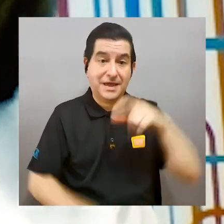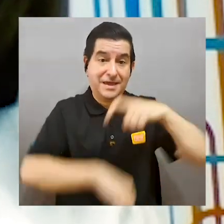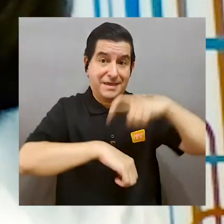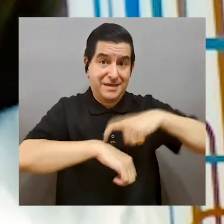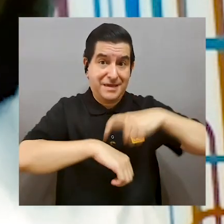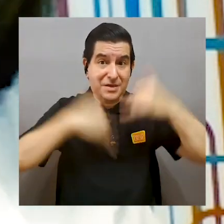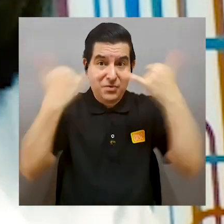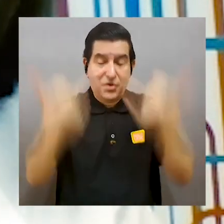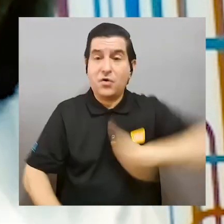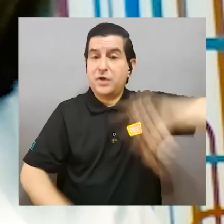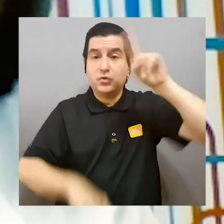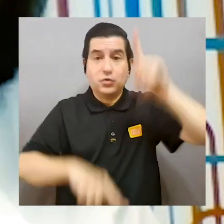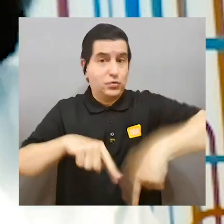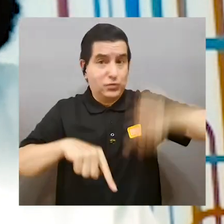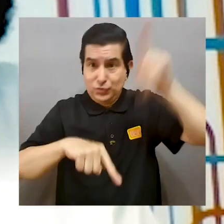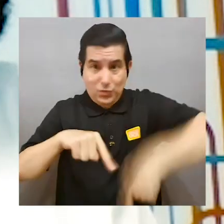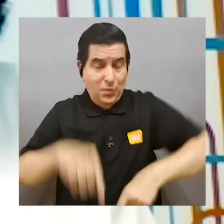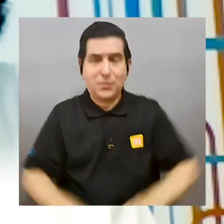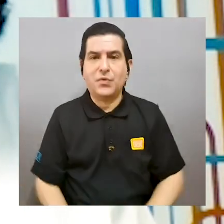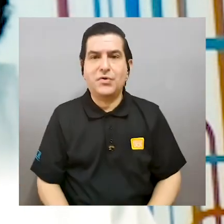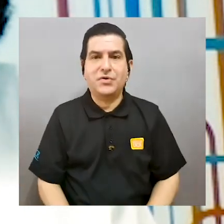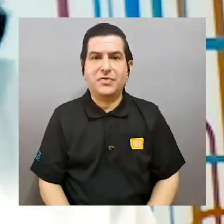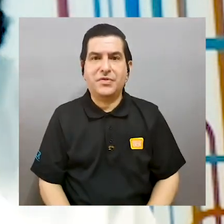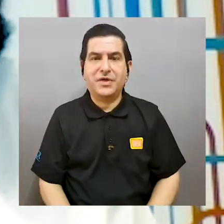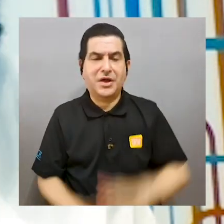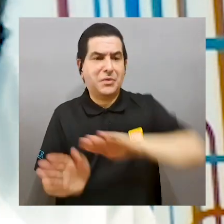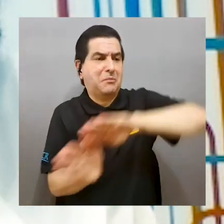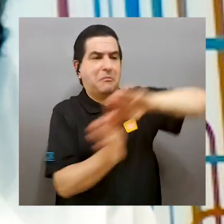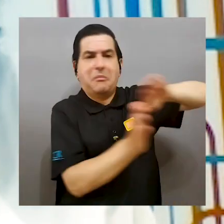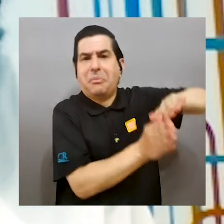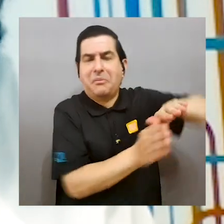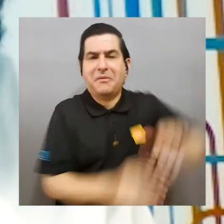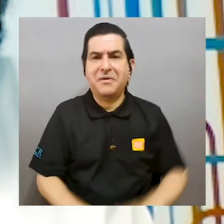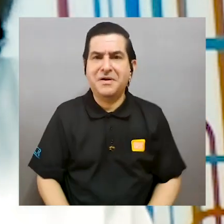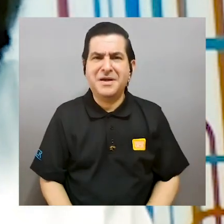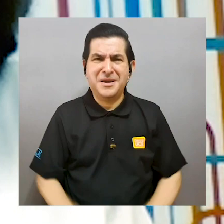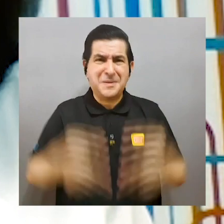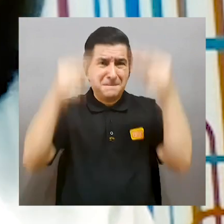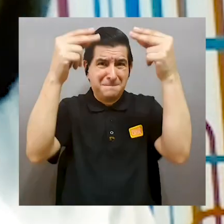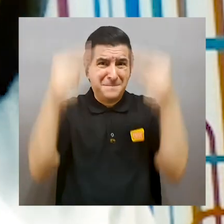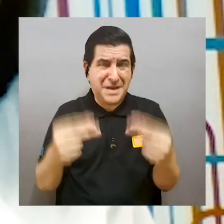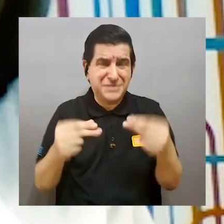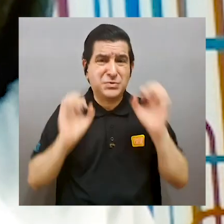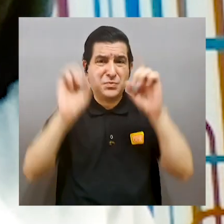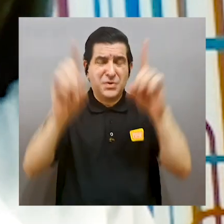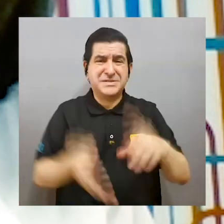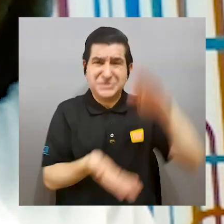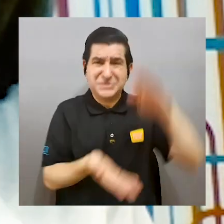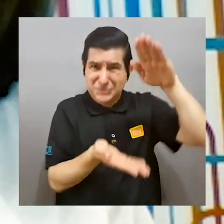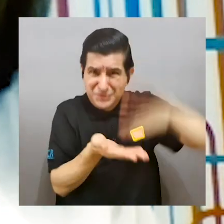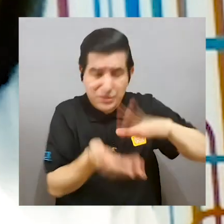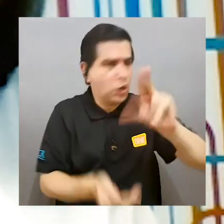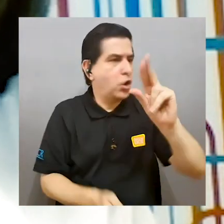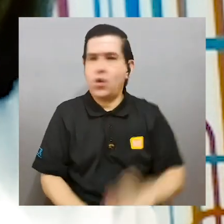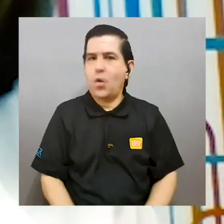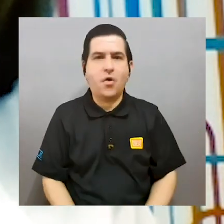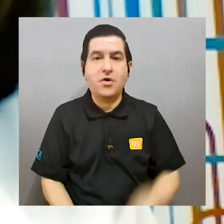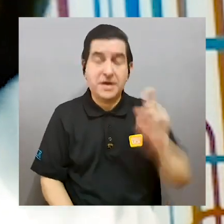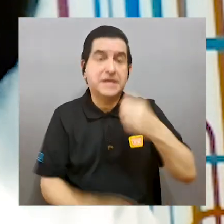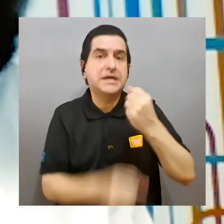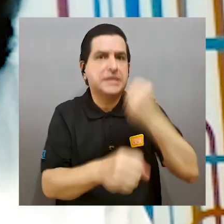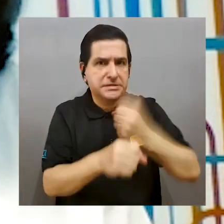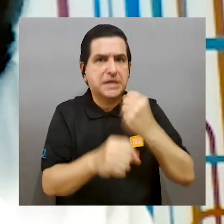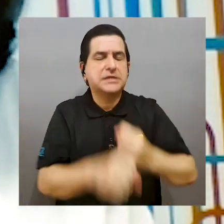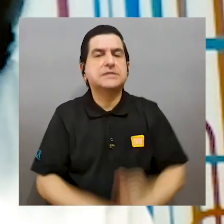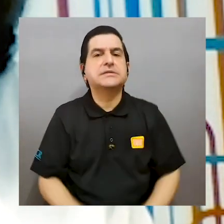es una época en que no podemos prescindir de un presupuesto educativo disminuido, porque hay mucho